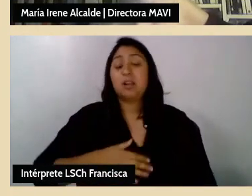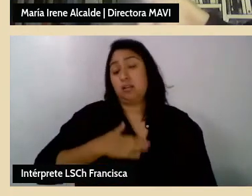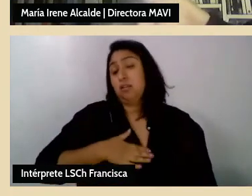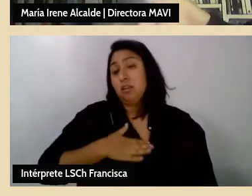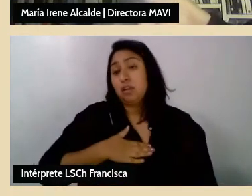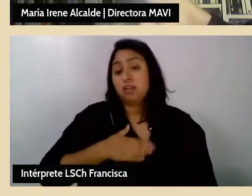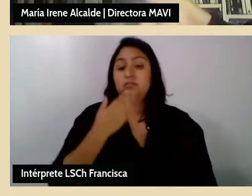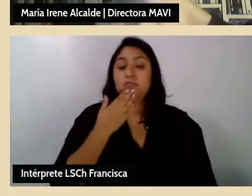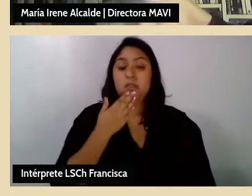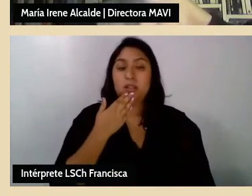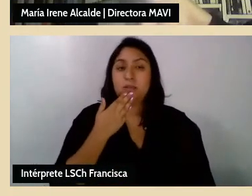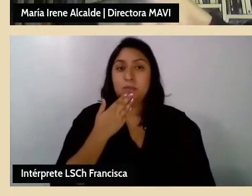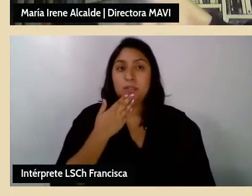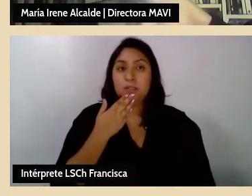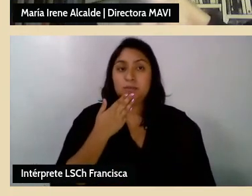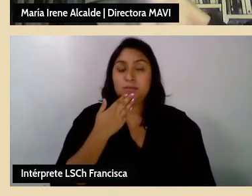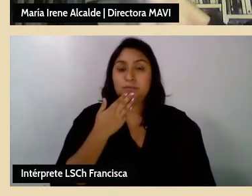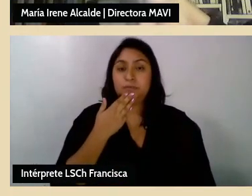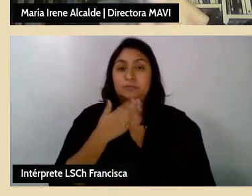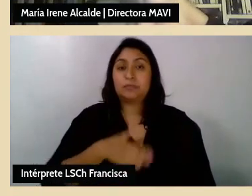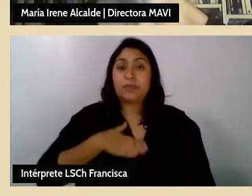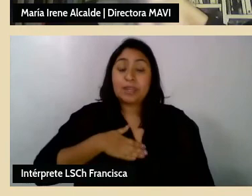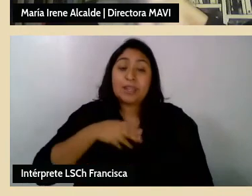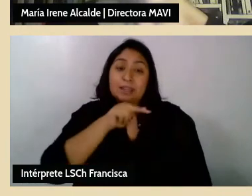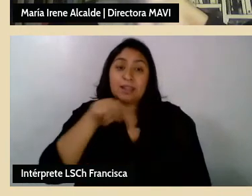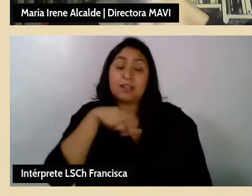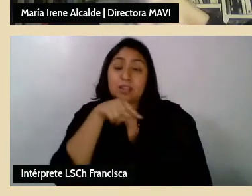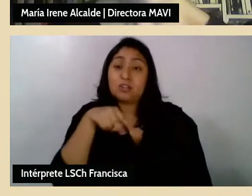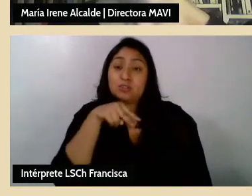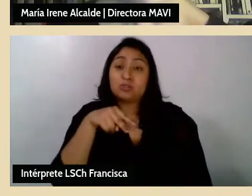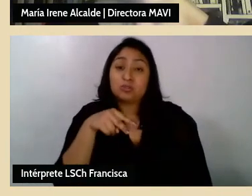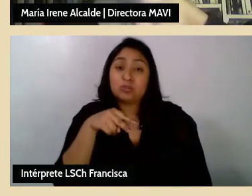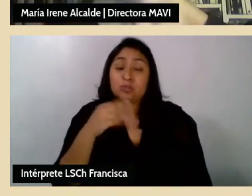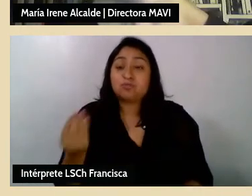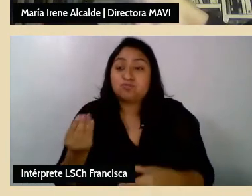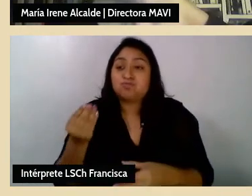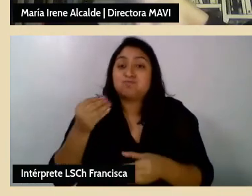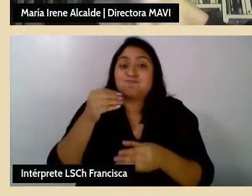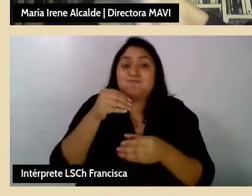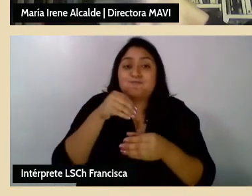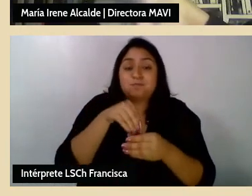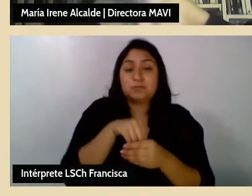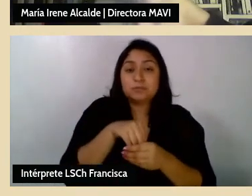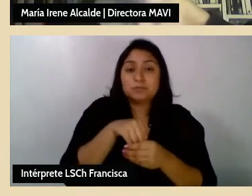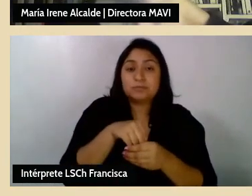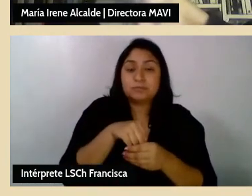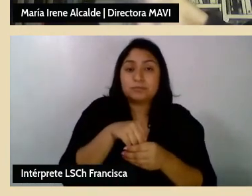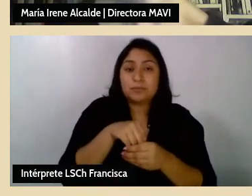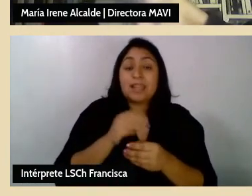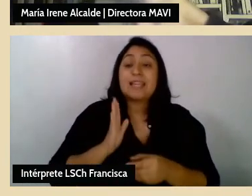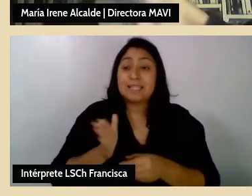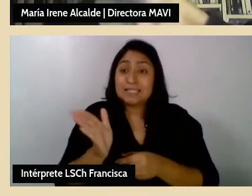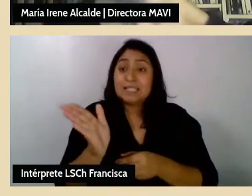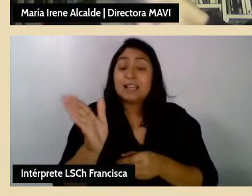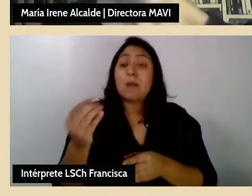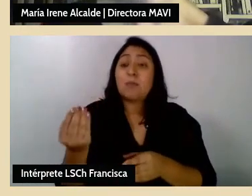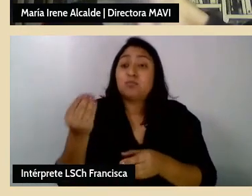¿no? Quiere que nosotros seamos parte de, sigamos siendo parte